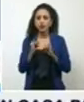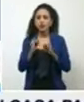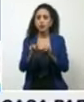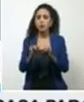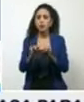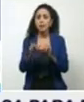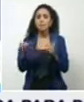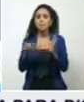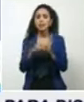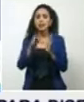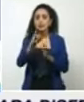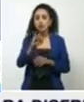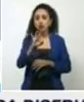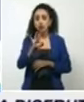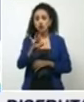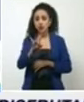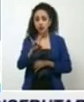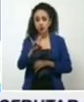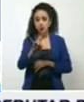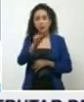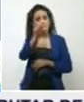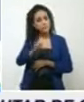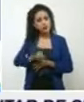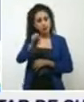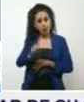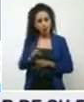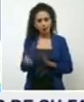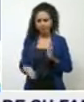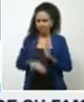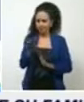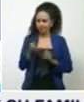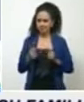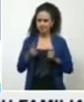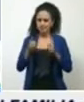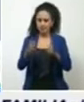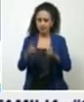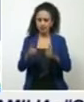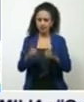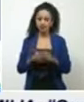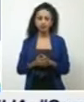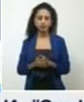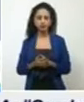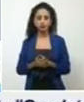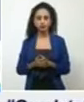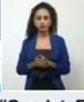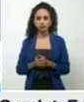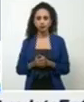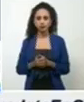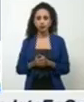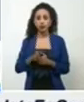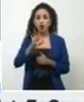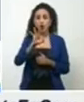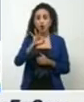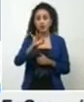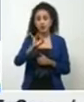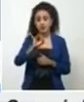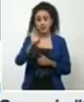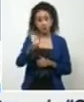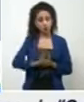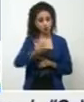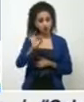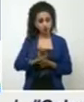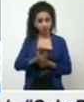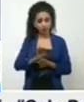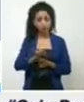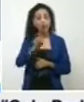1.689 pacientes recuperados. O sea, el 87% de los